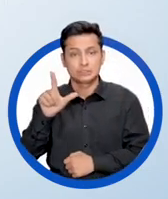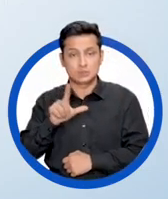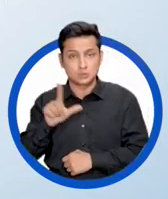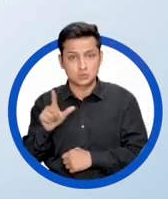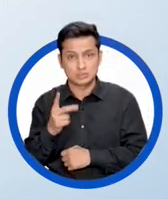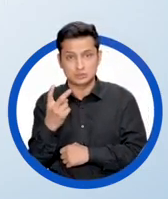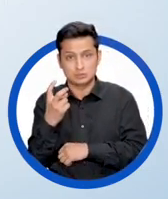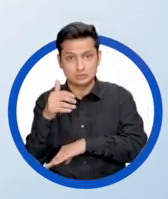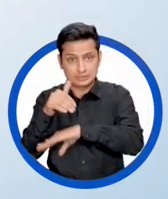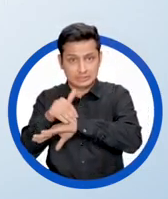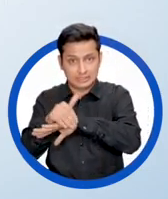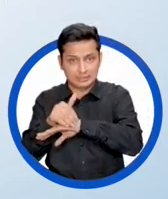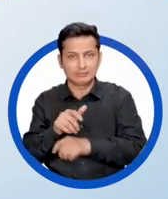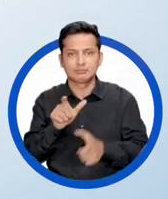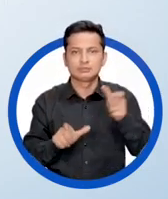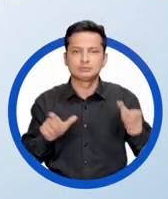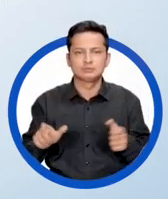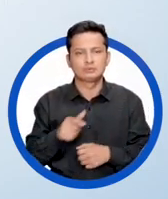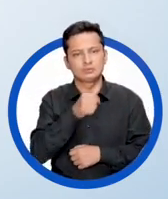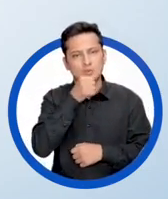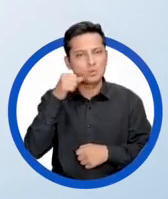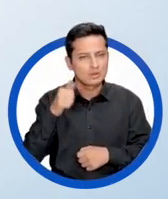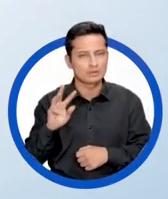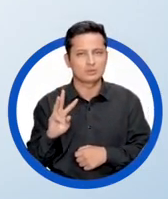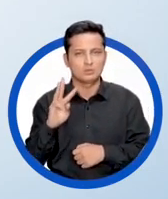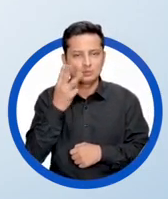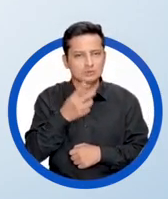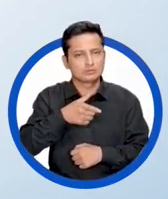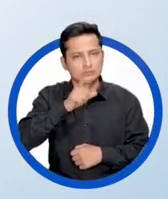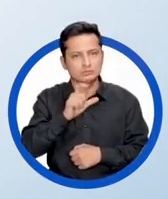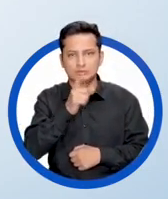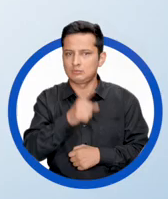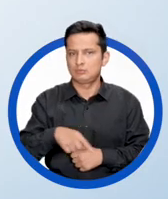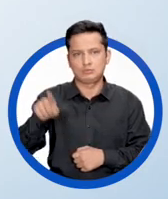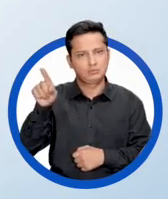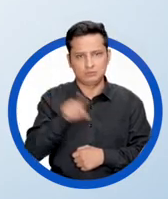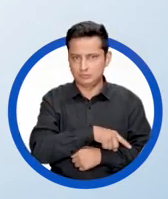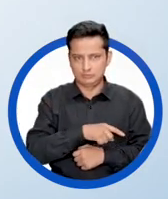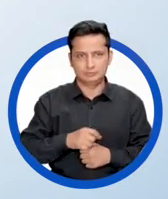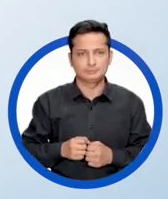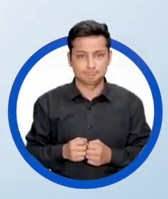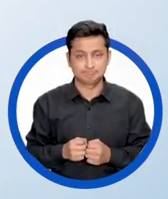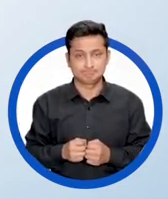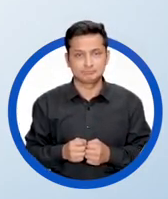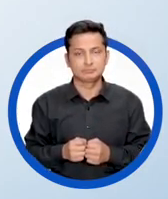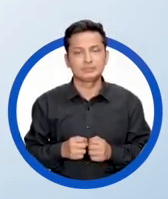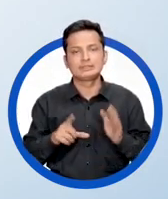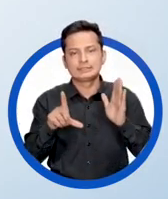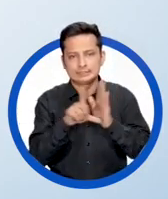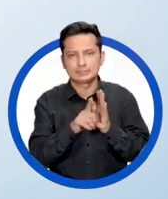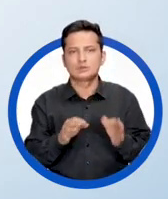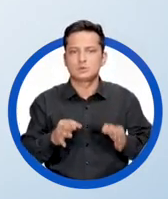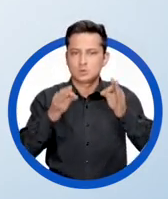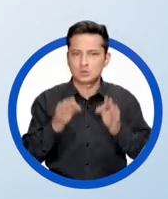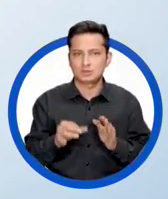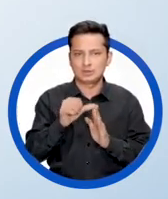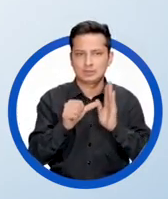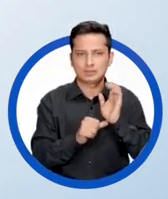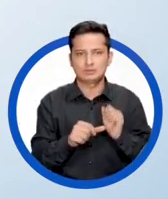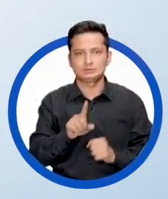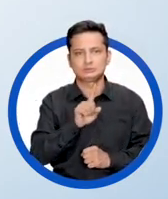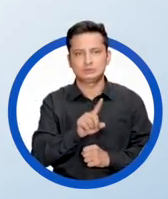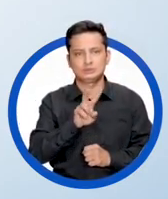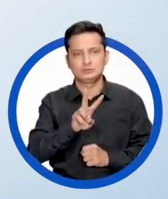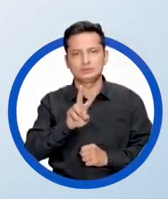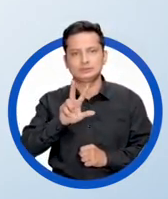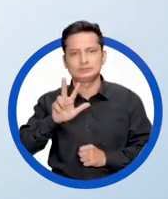de febrero, entra en vigencia la Ley Seca, donde se prohíbe la venta, distribución y consumo de bebidas alcohólicas en cumplimiento con